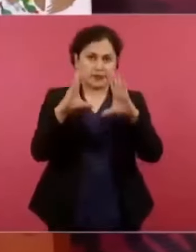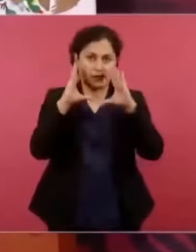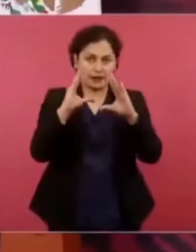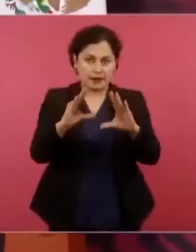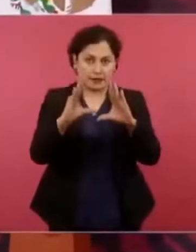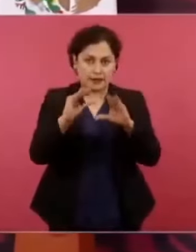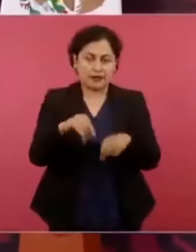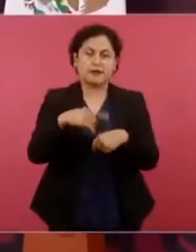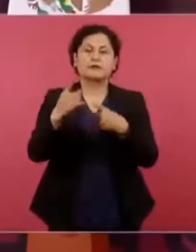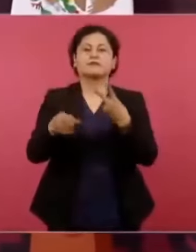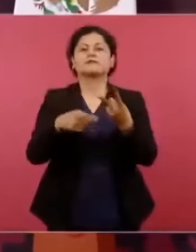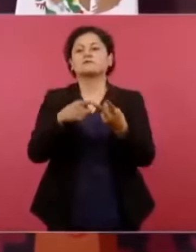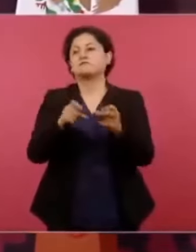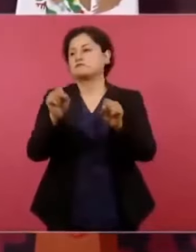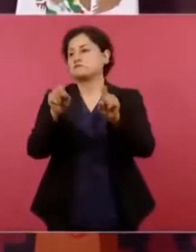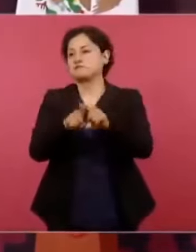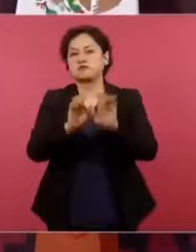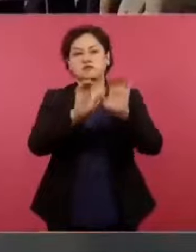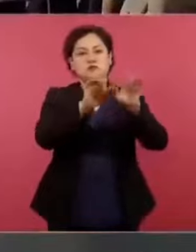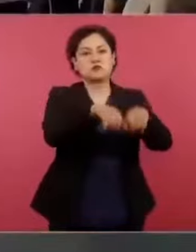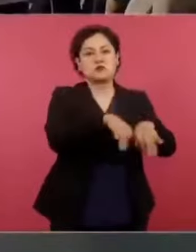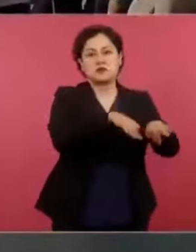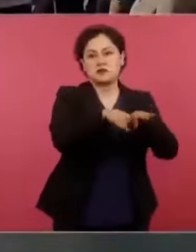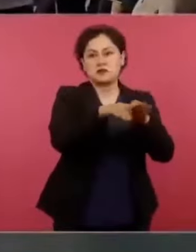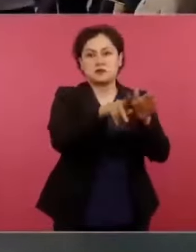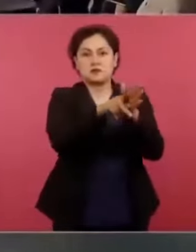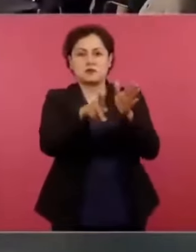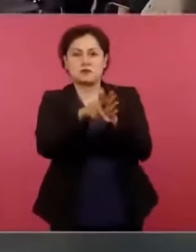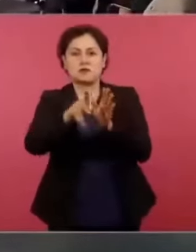escritores del Reforma y aparte